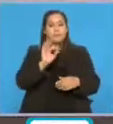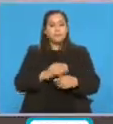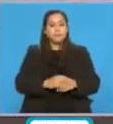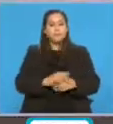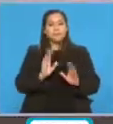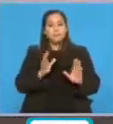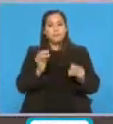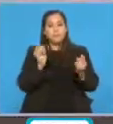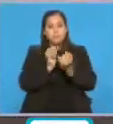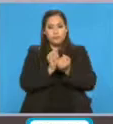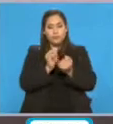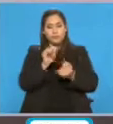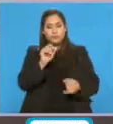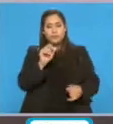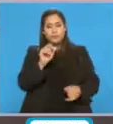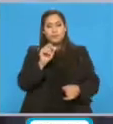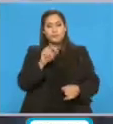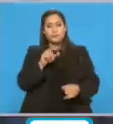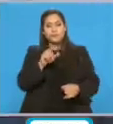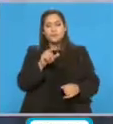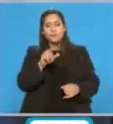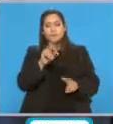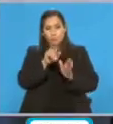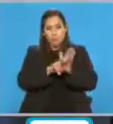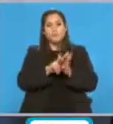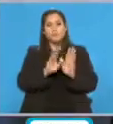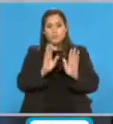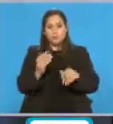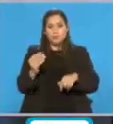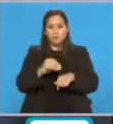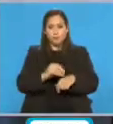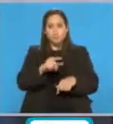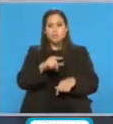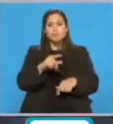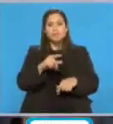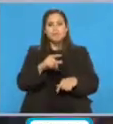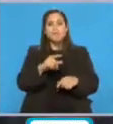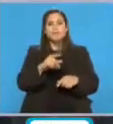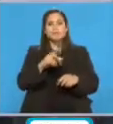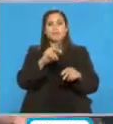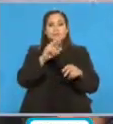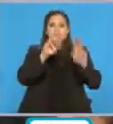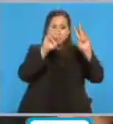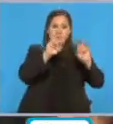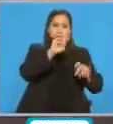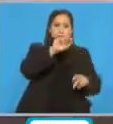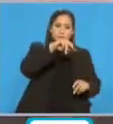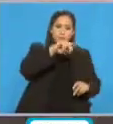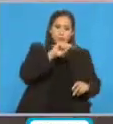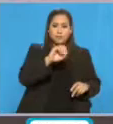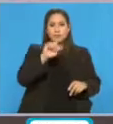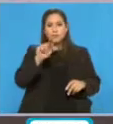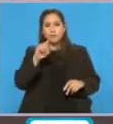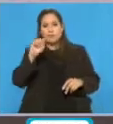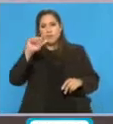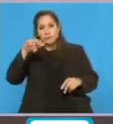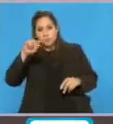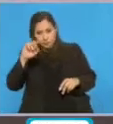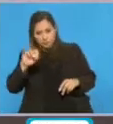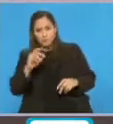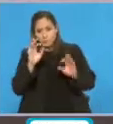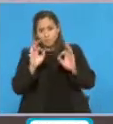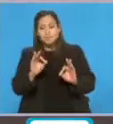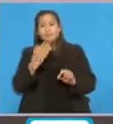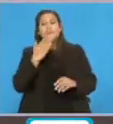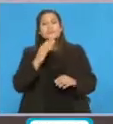también ya está el video. Del tema de Tanto Tanto. También ya lo pueden encontrar en las redes sociales.